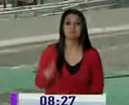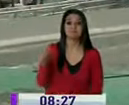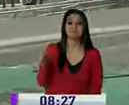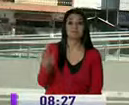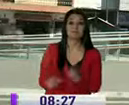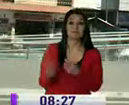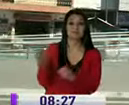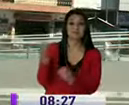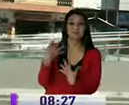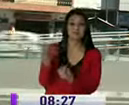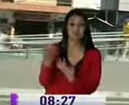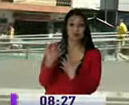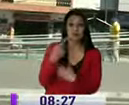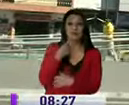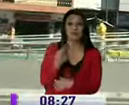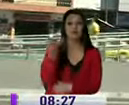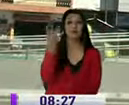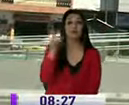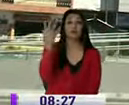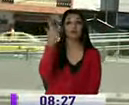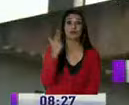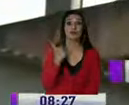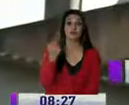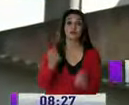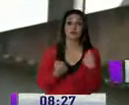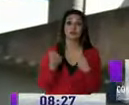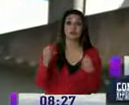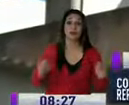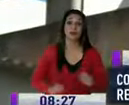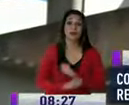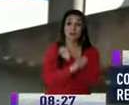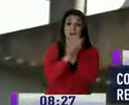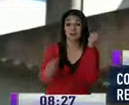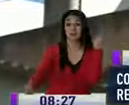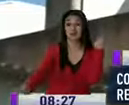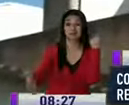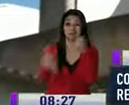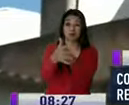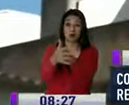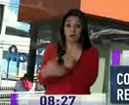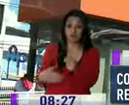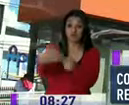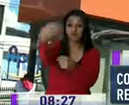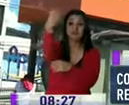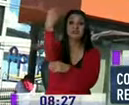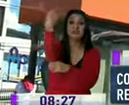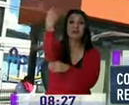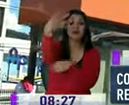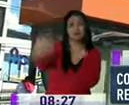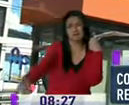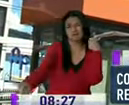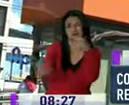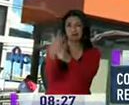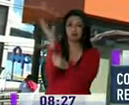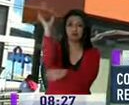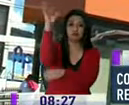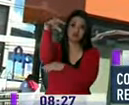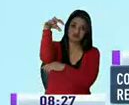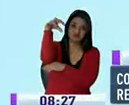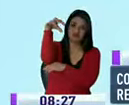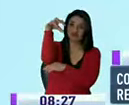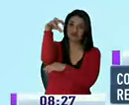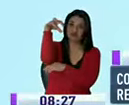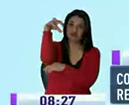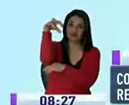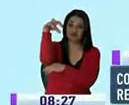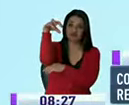del sector es que hace 18 días, un vehículo en la madrugada chocó contra el poste que sostiene el semáforo, provocando que una de las luces se